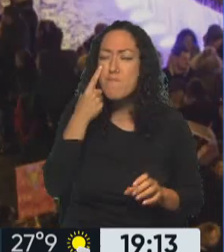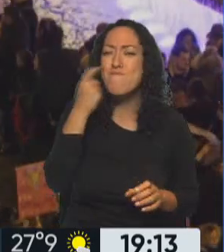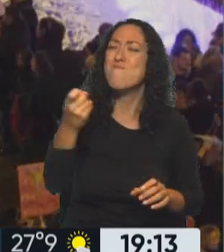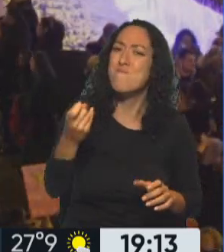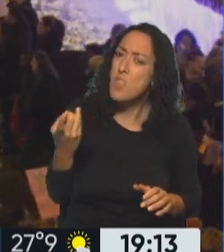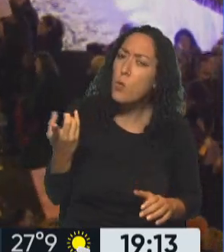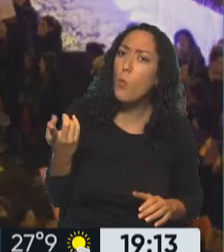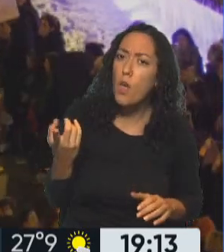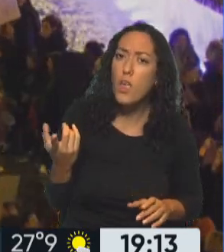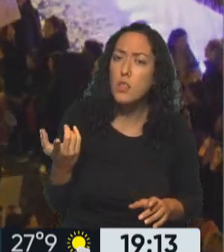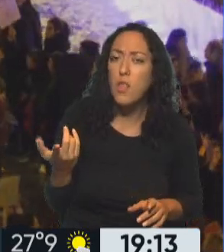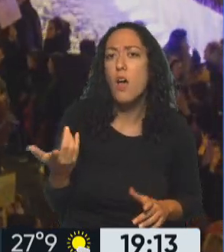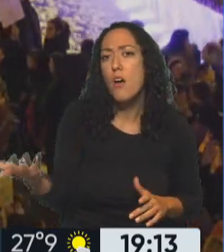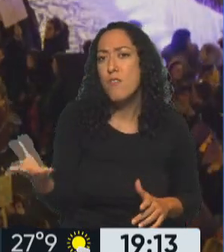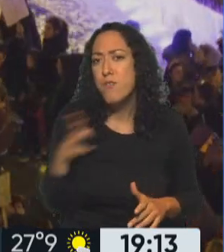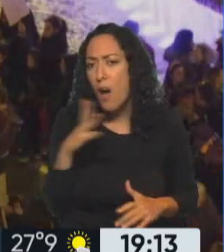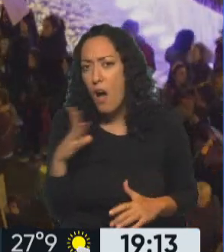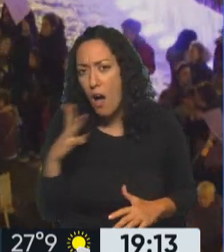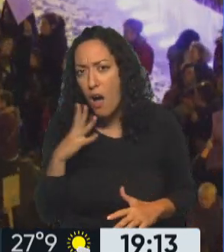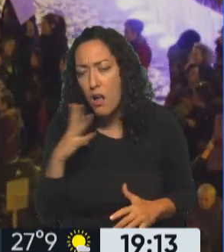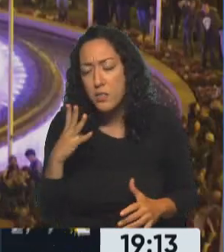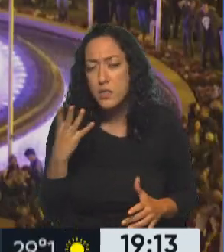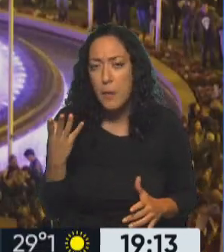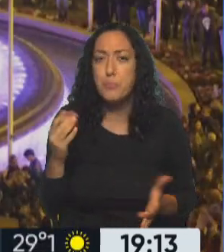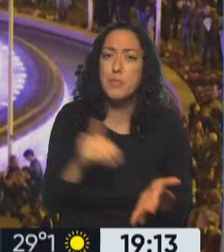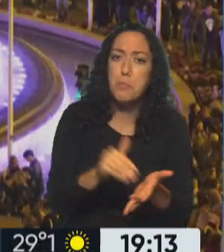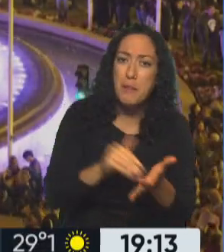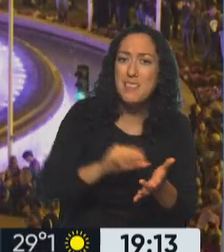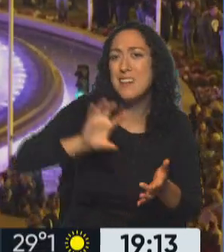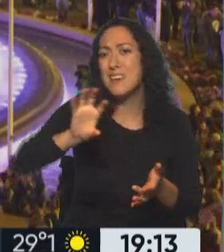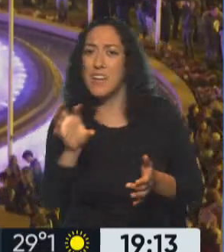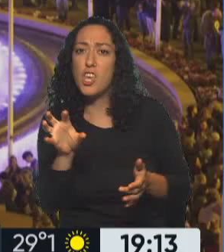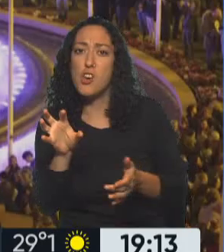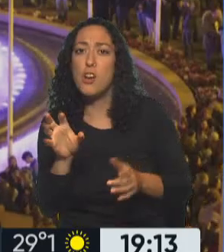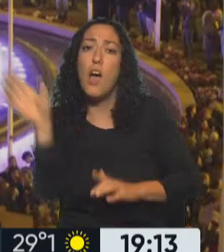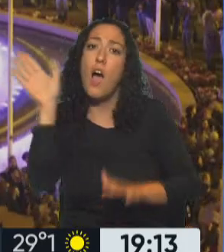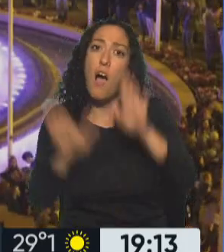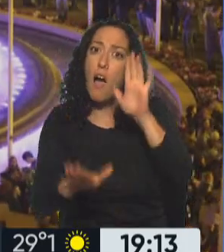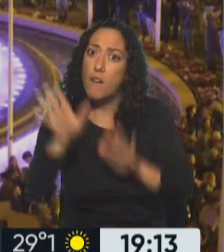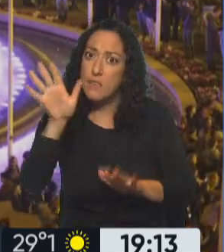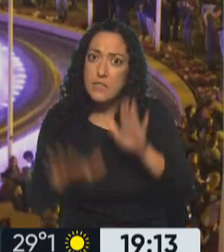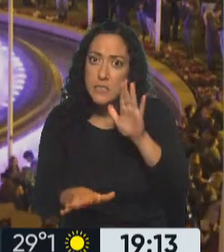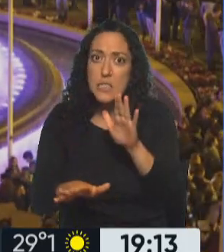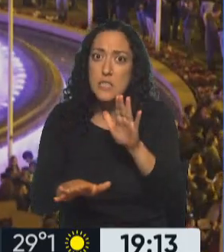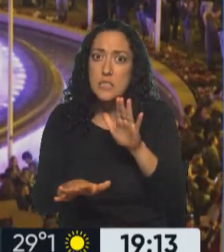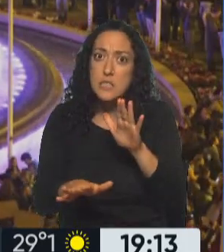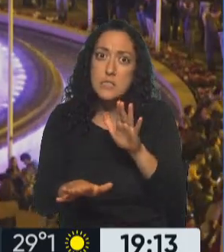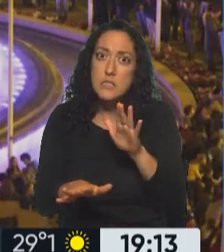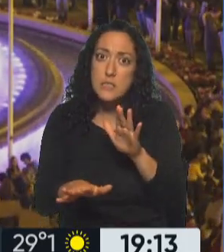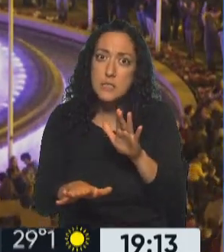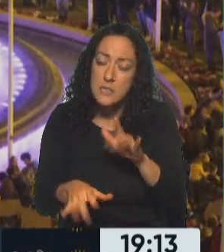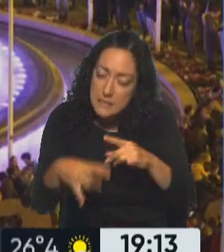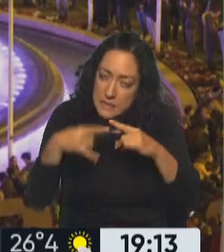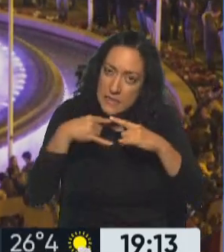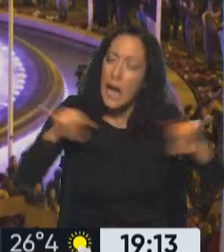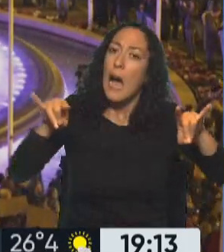cuenta y dimensionamos cuánto falta y según en qué región estamos, a veces todavía hay que gritar más